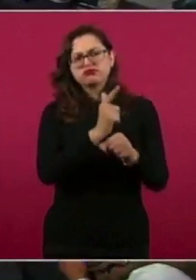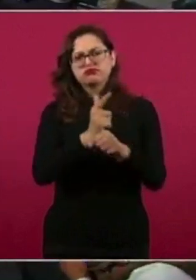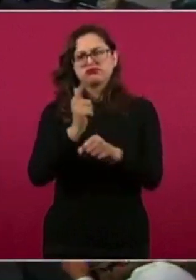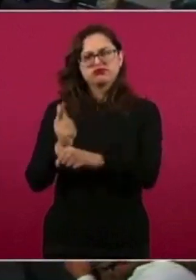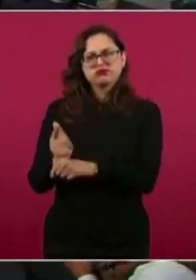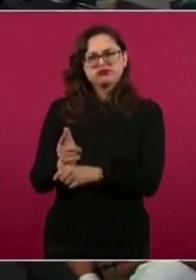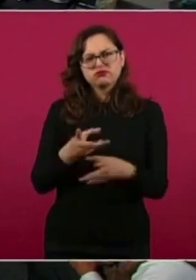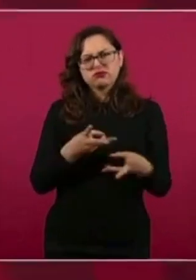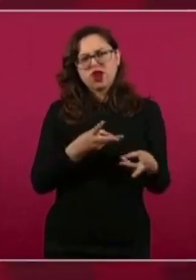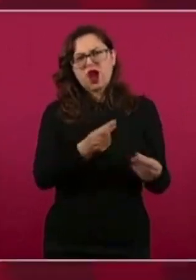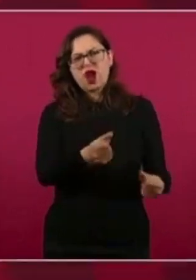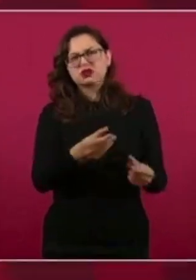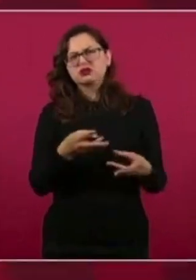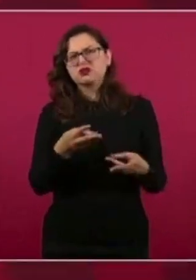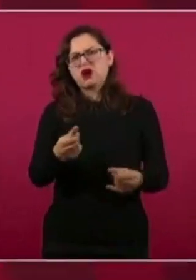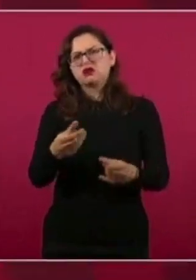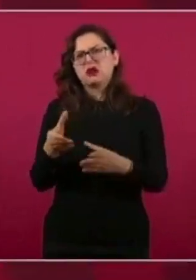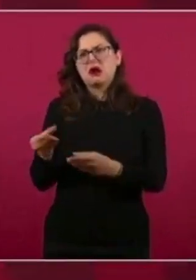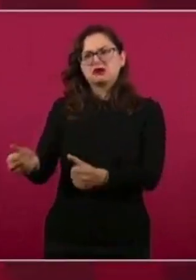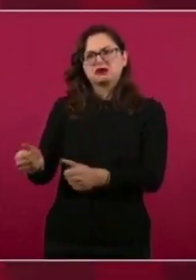avanzar más